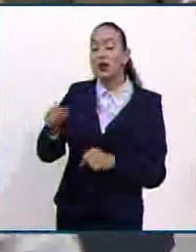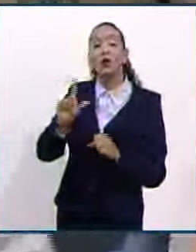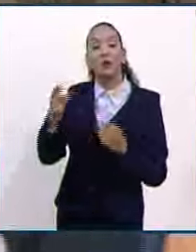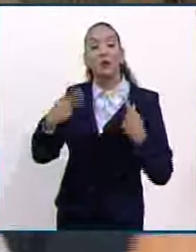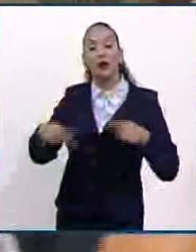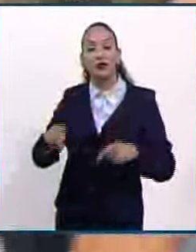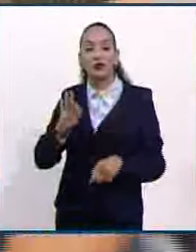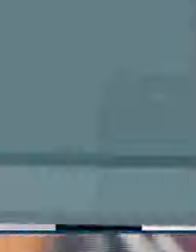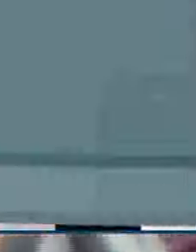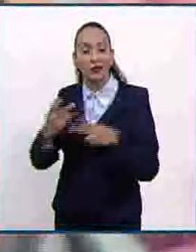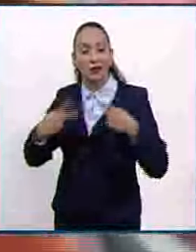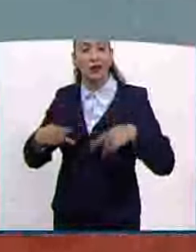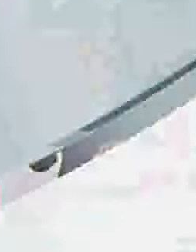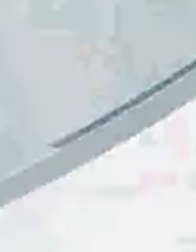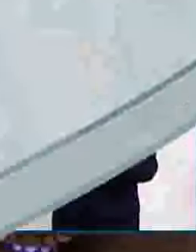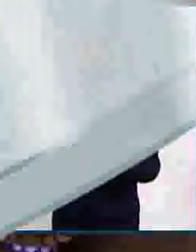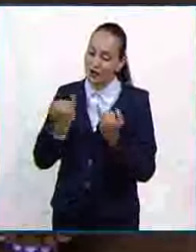público.